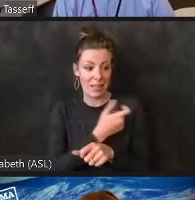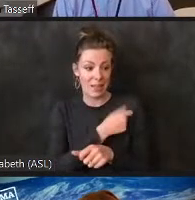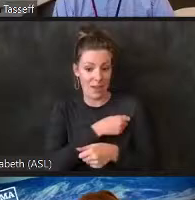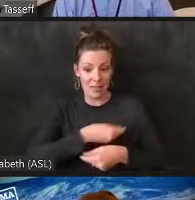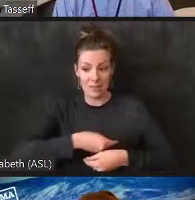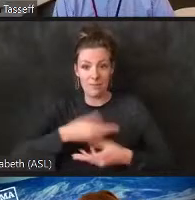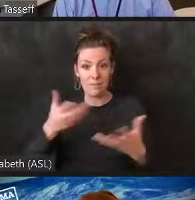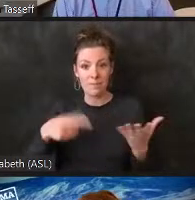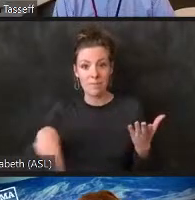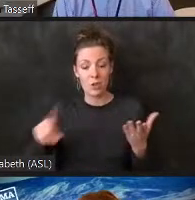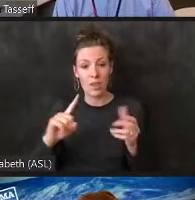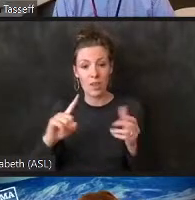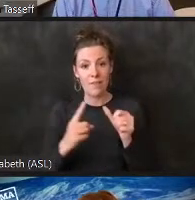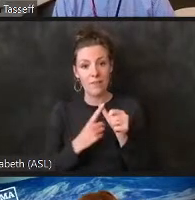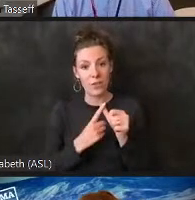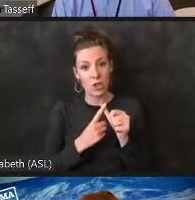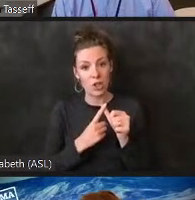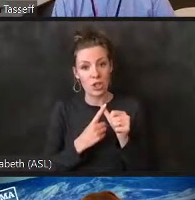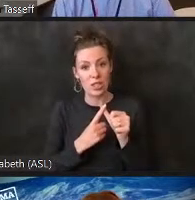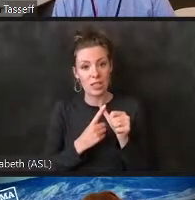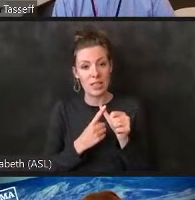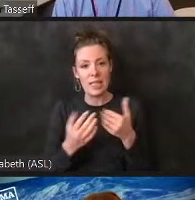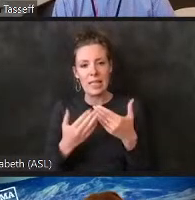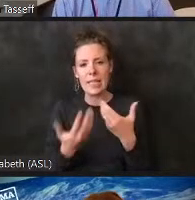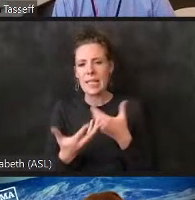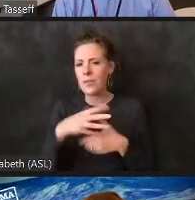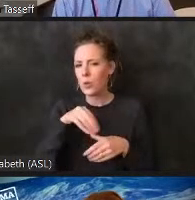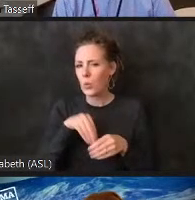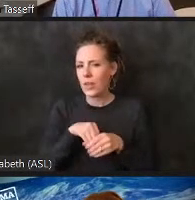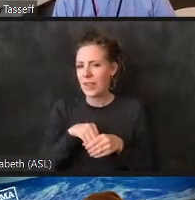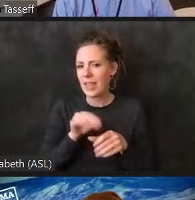estamos a la gente que